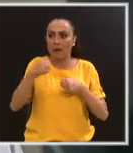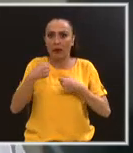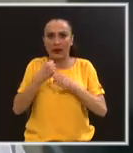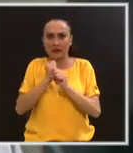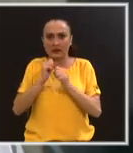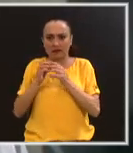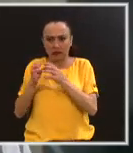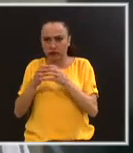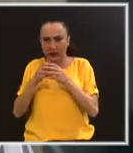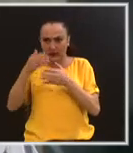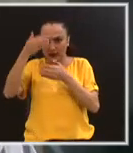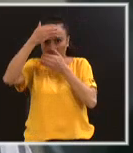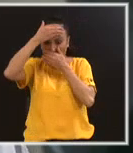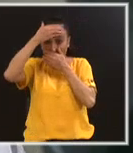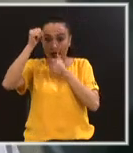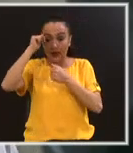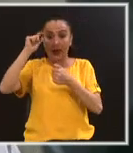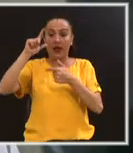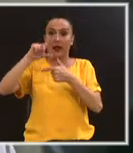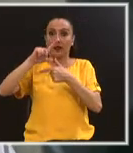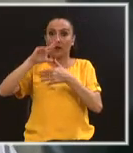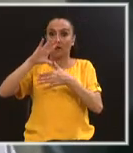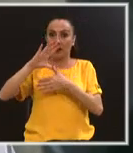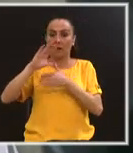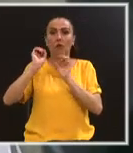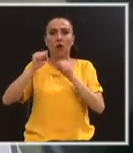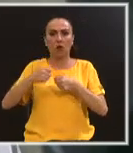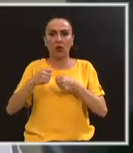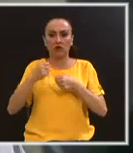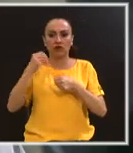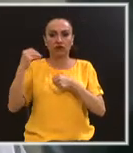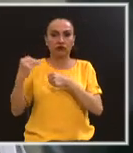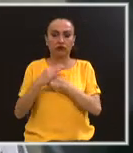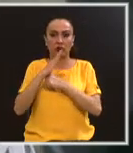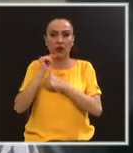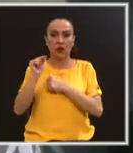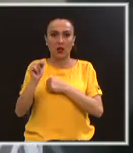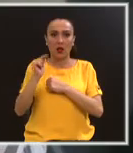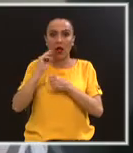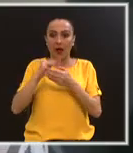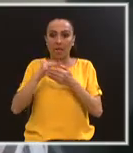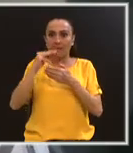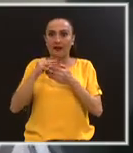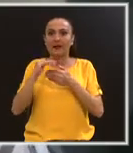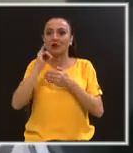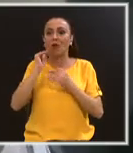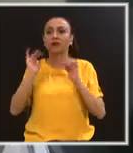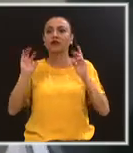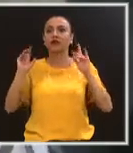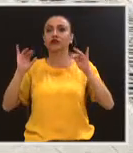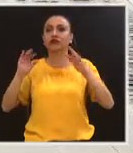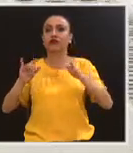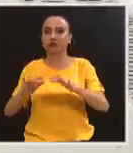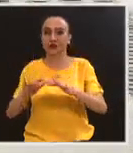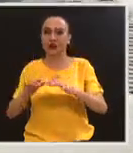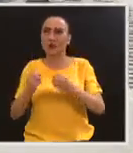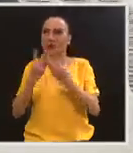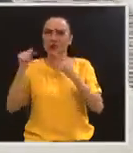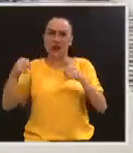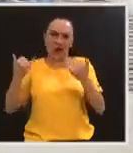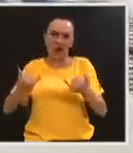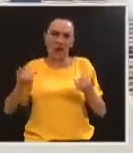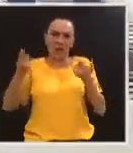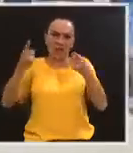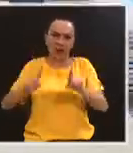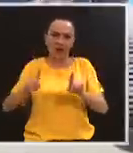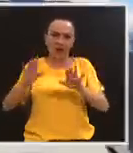células terroristas en América Latina puedan infiltrarse a través de la migración irregular que suele ocurrir en en toda